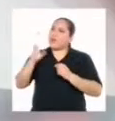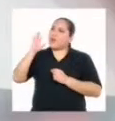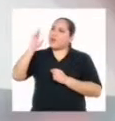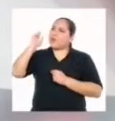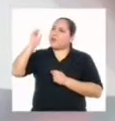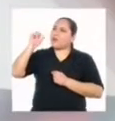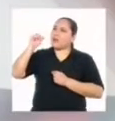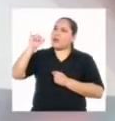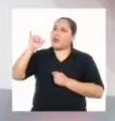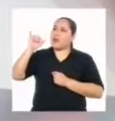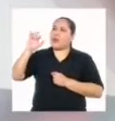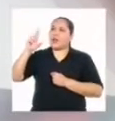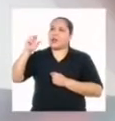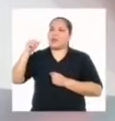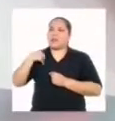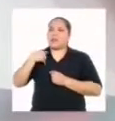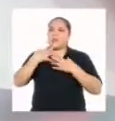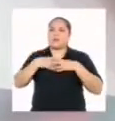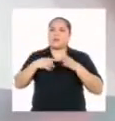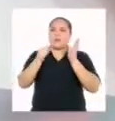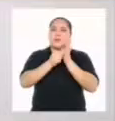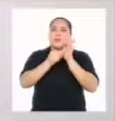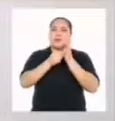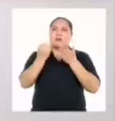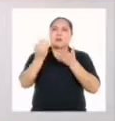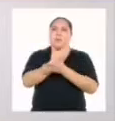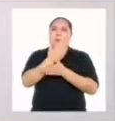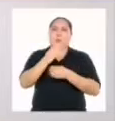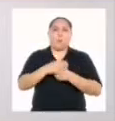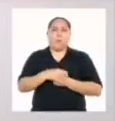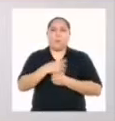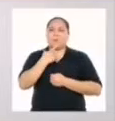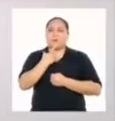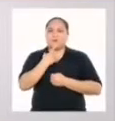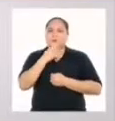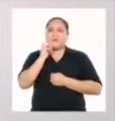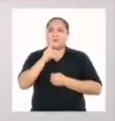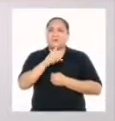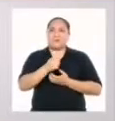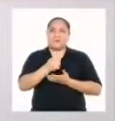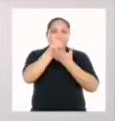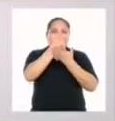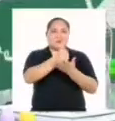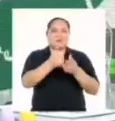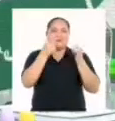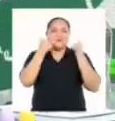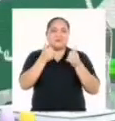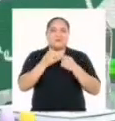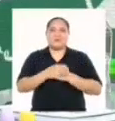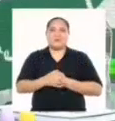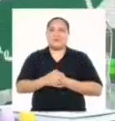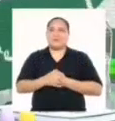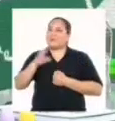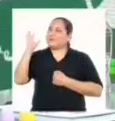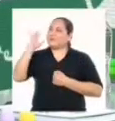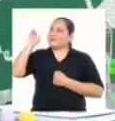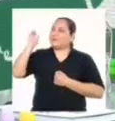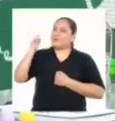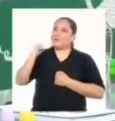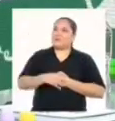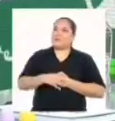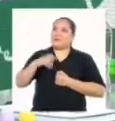profesora Aira, tal vez sea mi pieza nueva. Ah, ok, te ha hecho muy bien. Hola